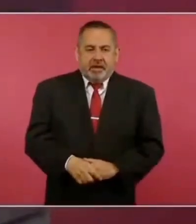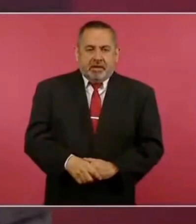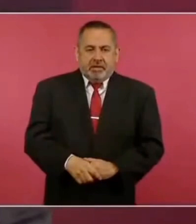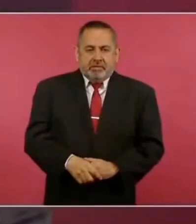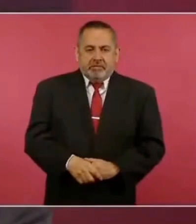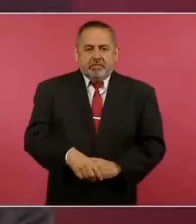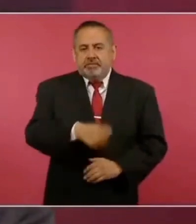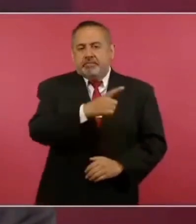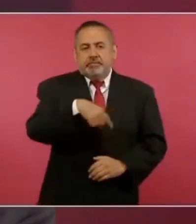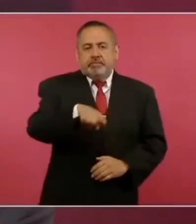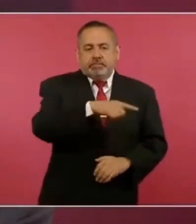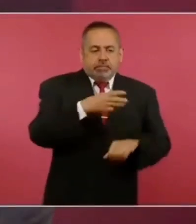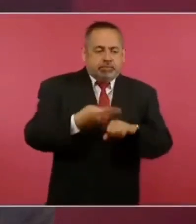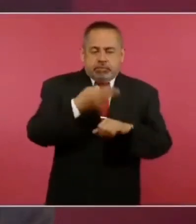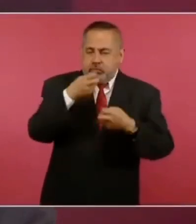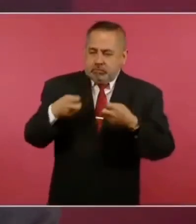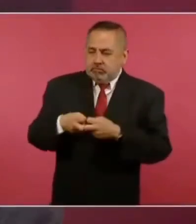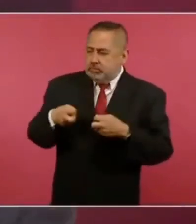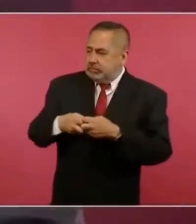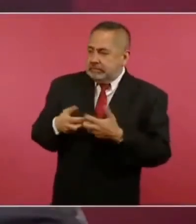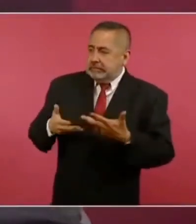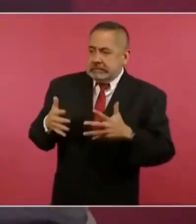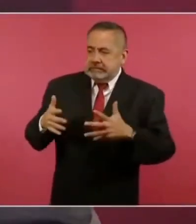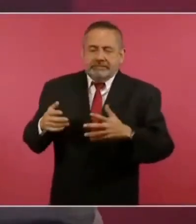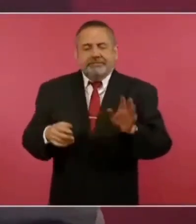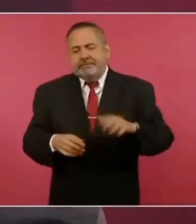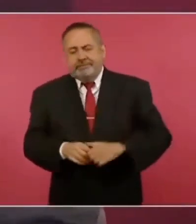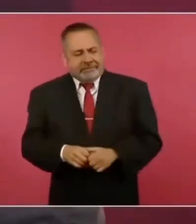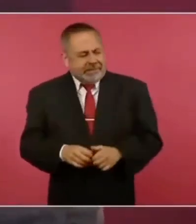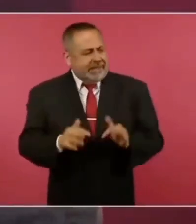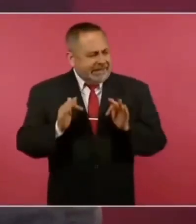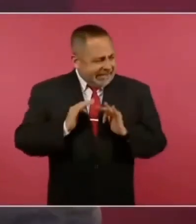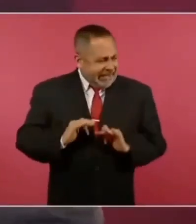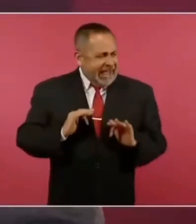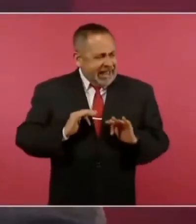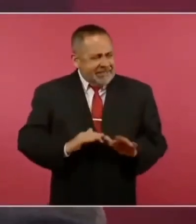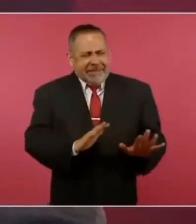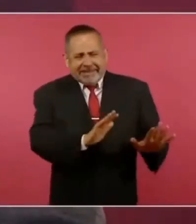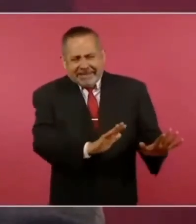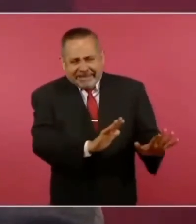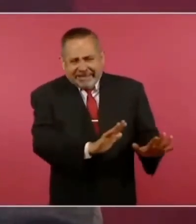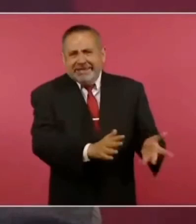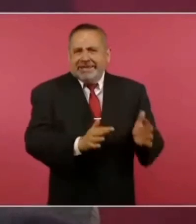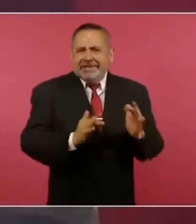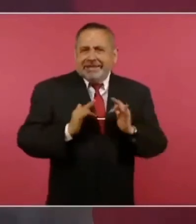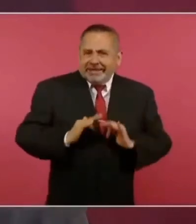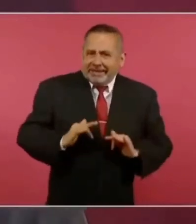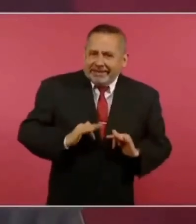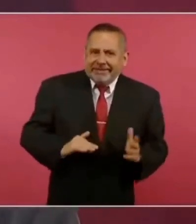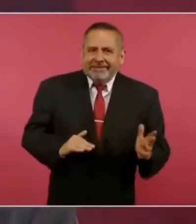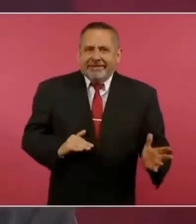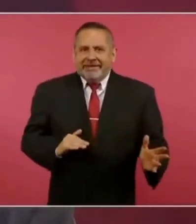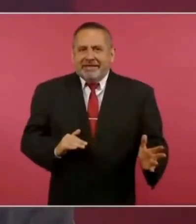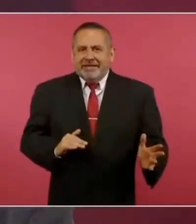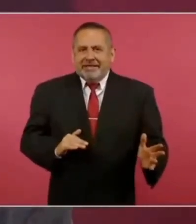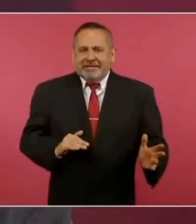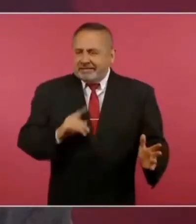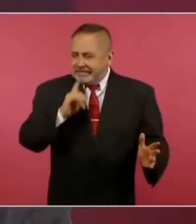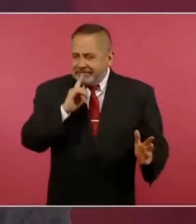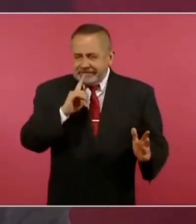están muy nerviosos, pero que se serenen, se tranquilicen,